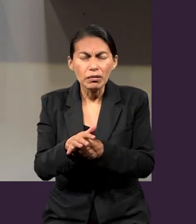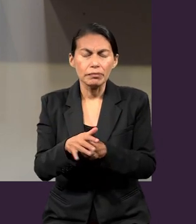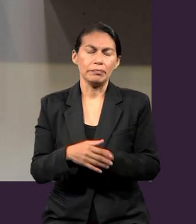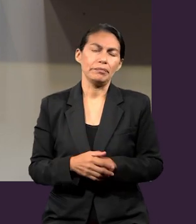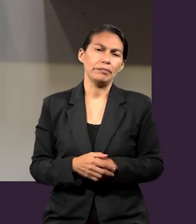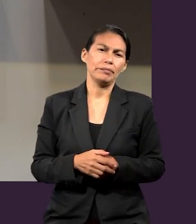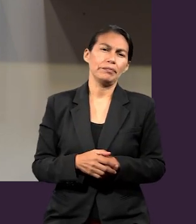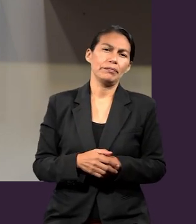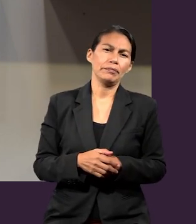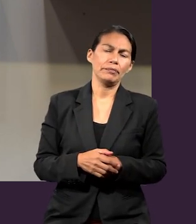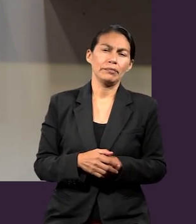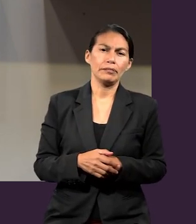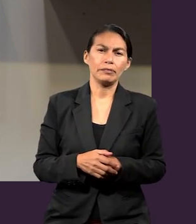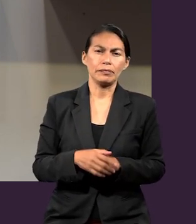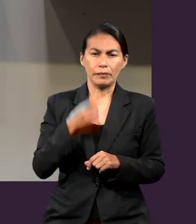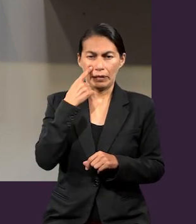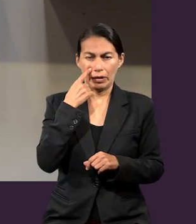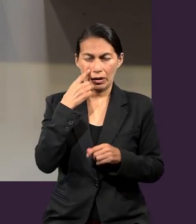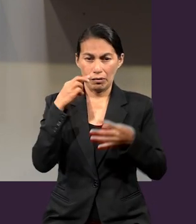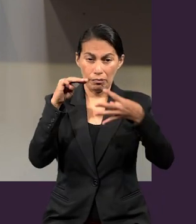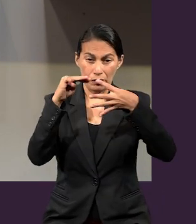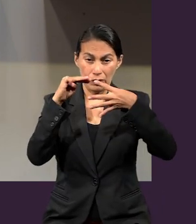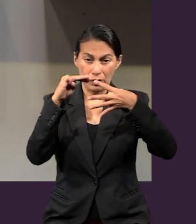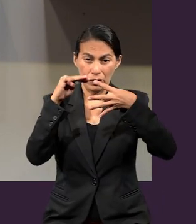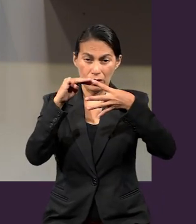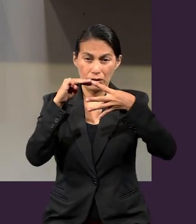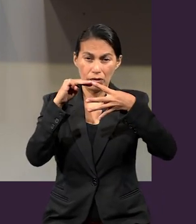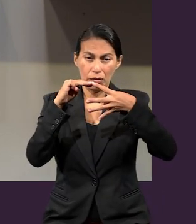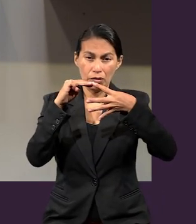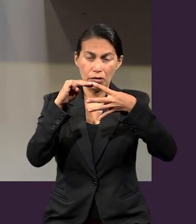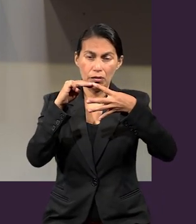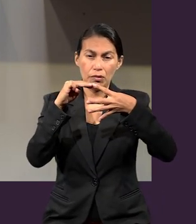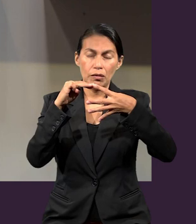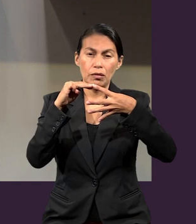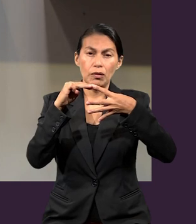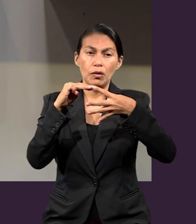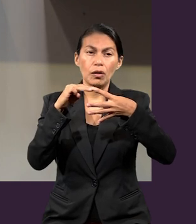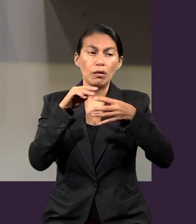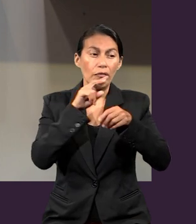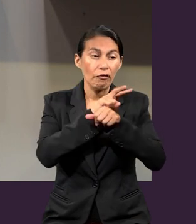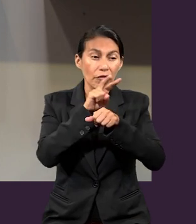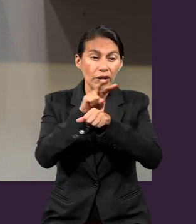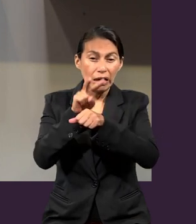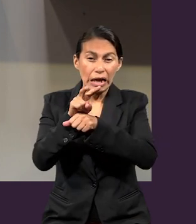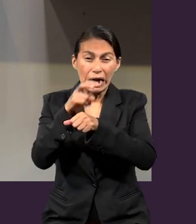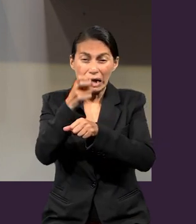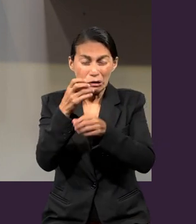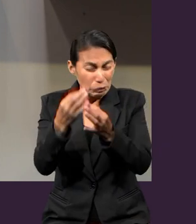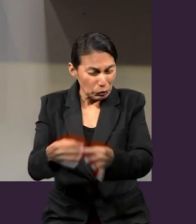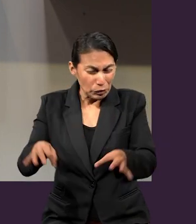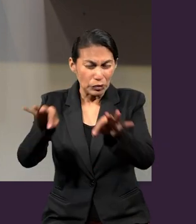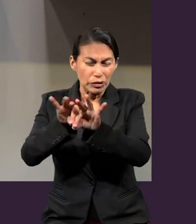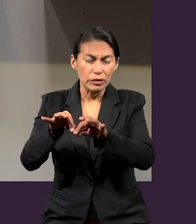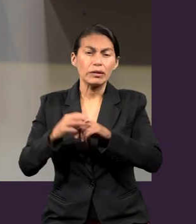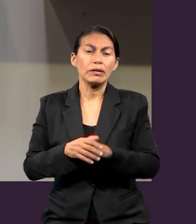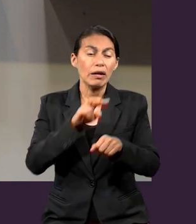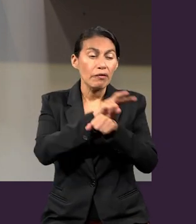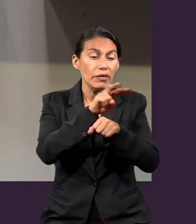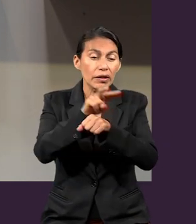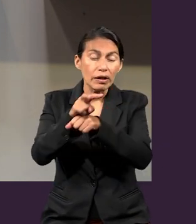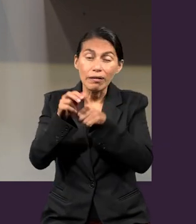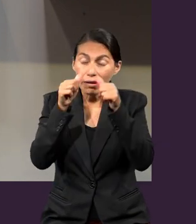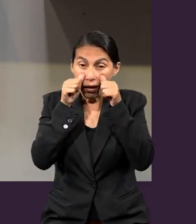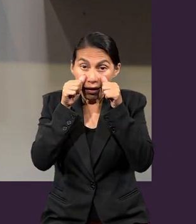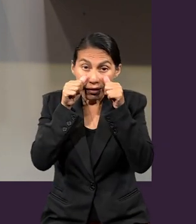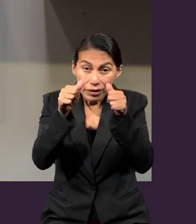esa historia. También es muy importante lo que dice Mateo acerca de estar vigilantes y atentos.